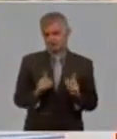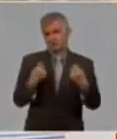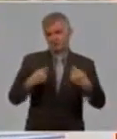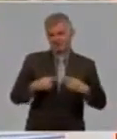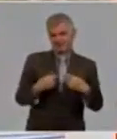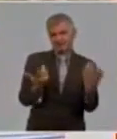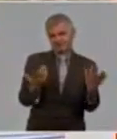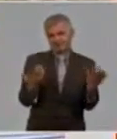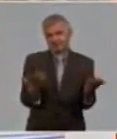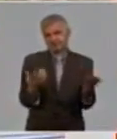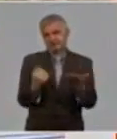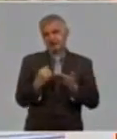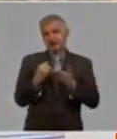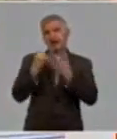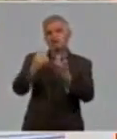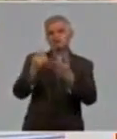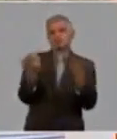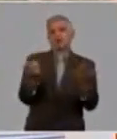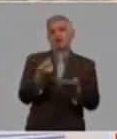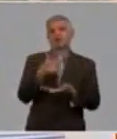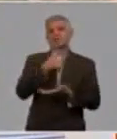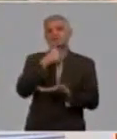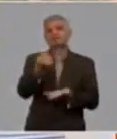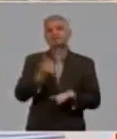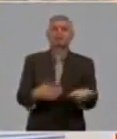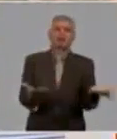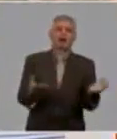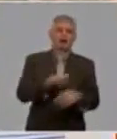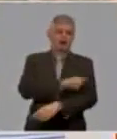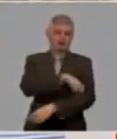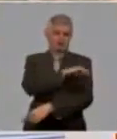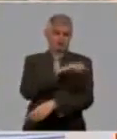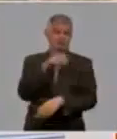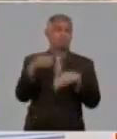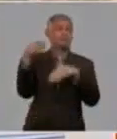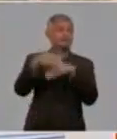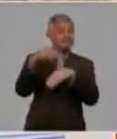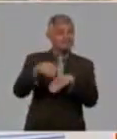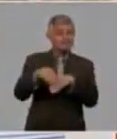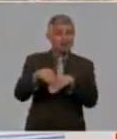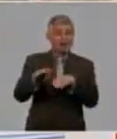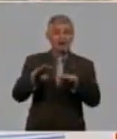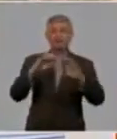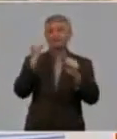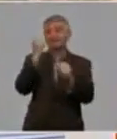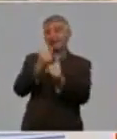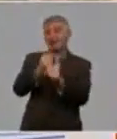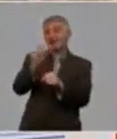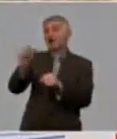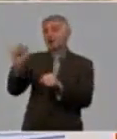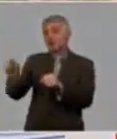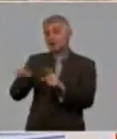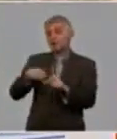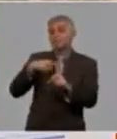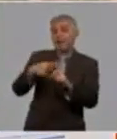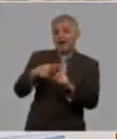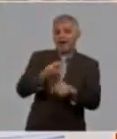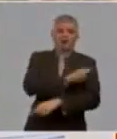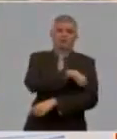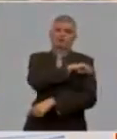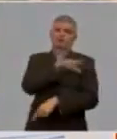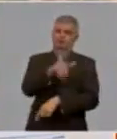espera del país, y en eso tiene una participación muy importante todos, nuestros trabajadores del sistema, pero también nuestra